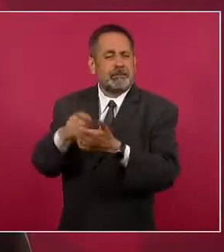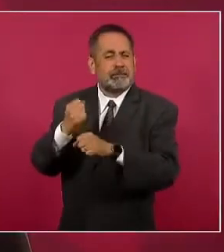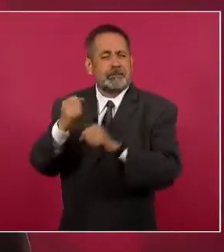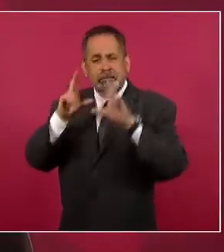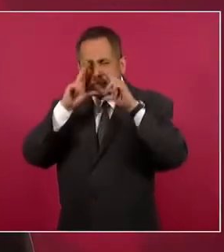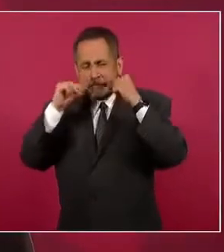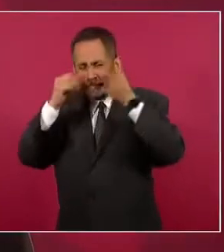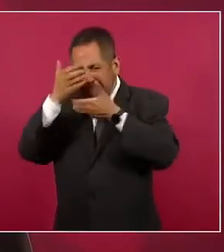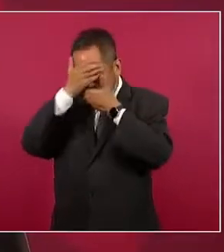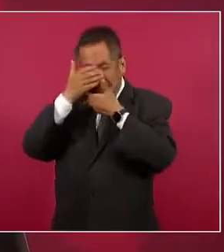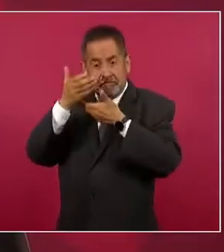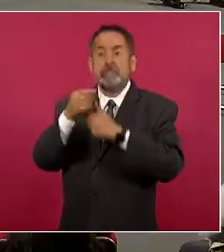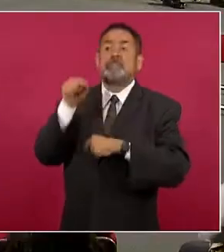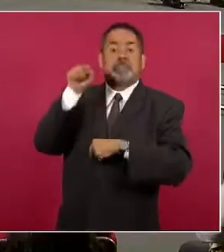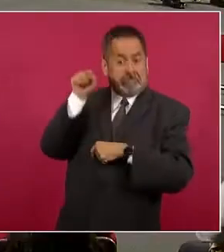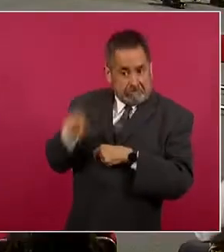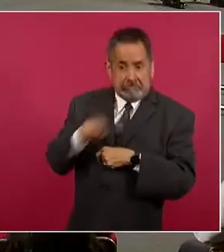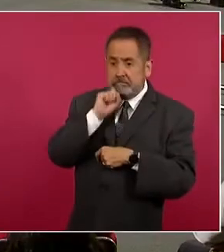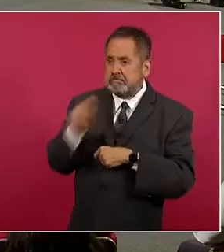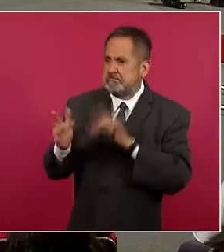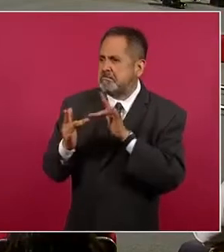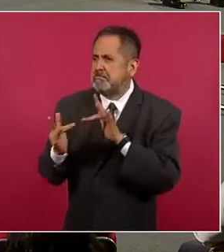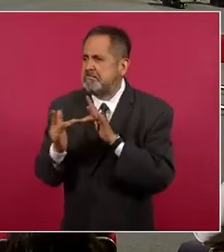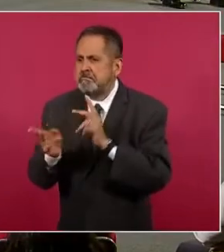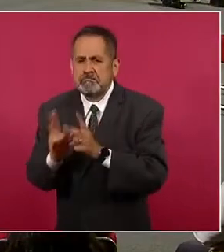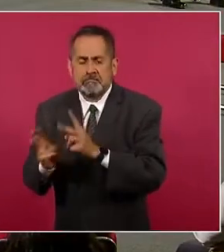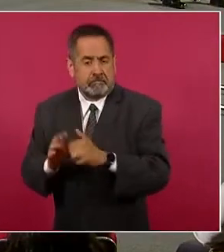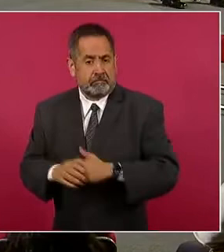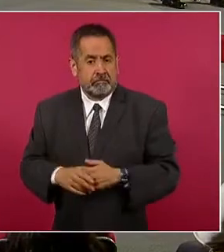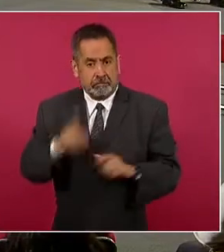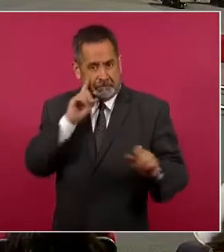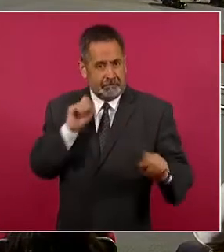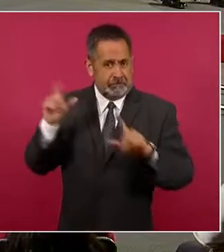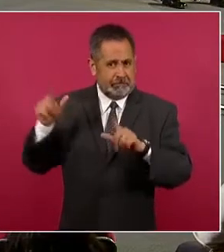como ven en la imagen, recibimos más de 200 mil